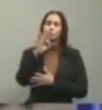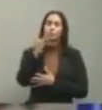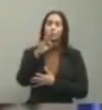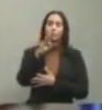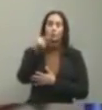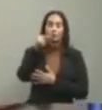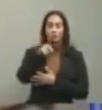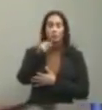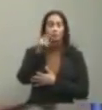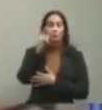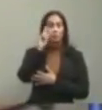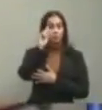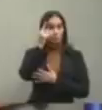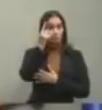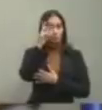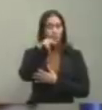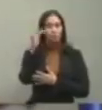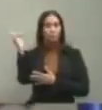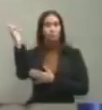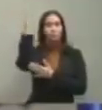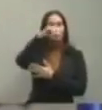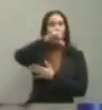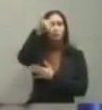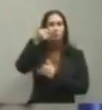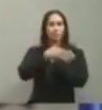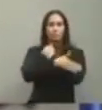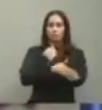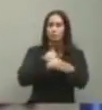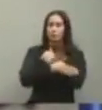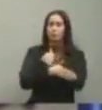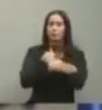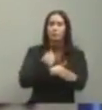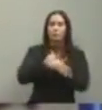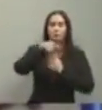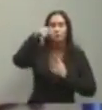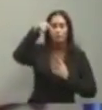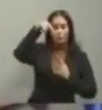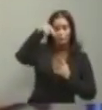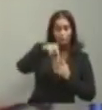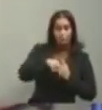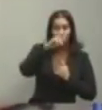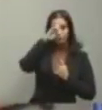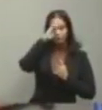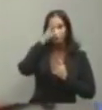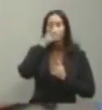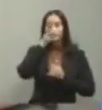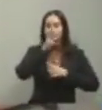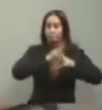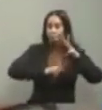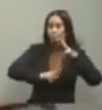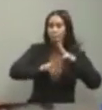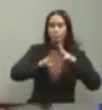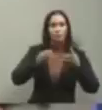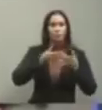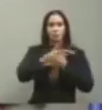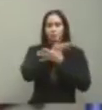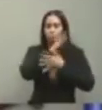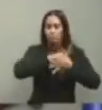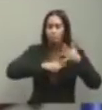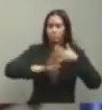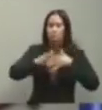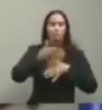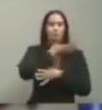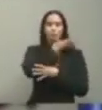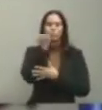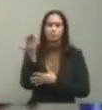tenemos este caso importado no tenemos circulación comunitaria del virus al día